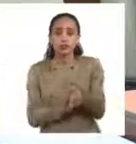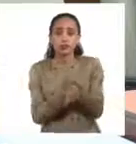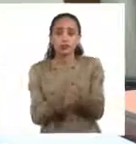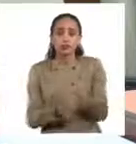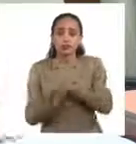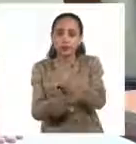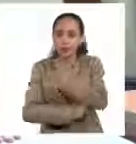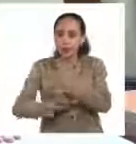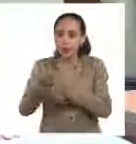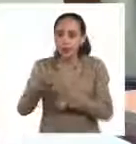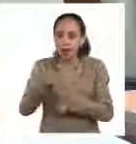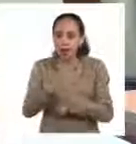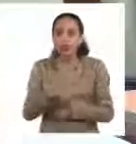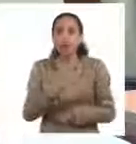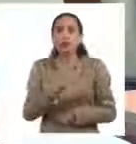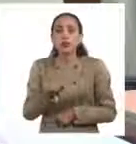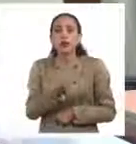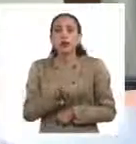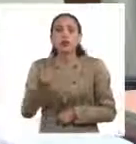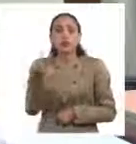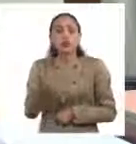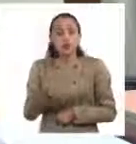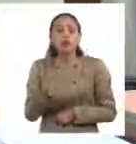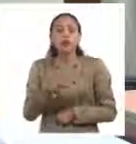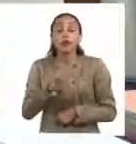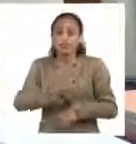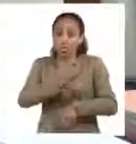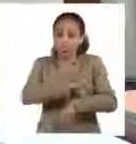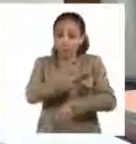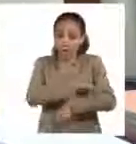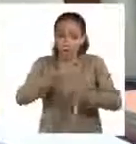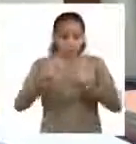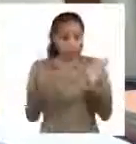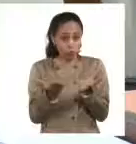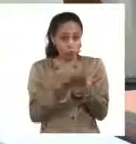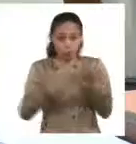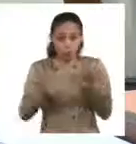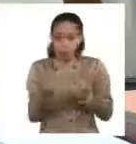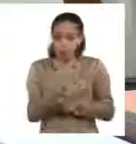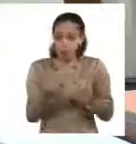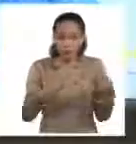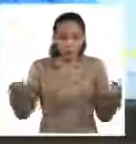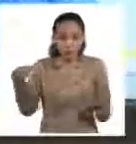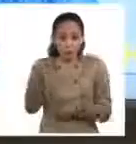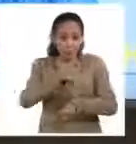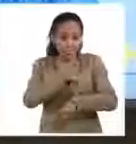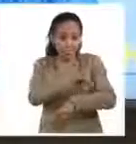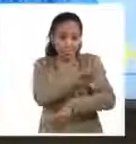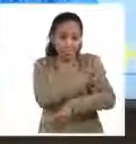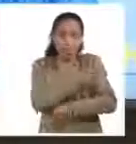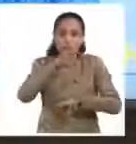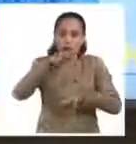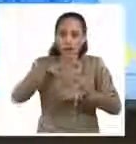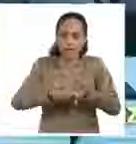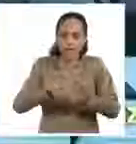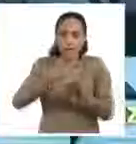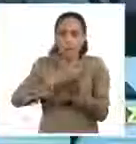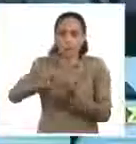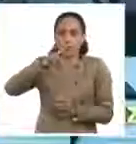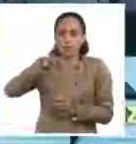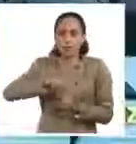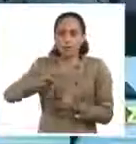país, donde trascendió que hay presencia del virus del dengue en todas las provincias, con los mayores niveles de casos en La Habana,